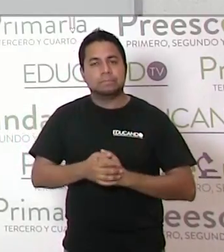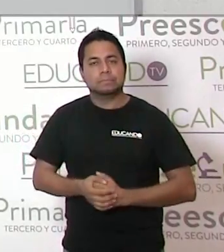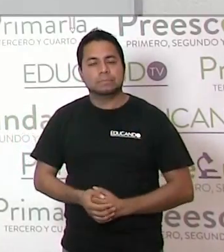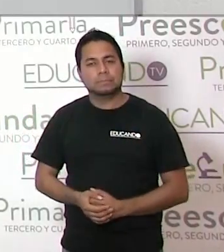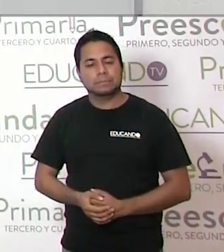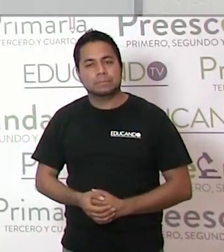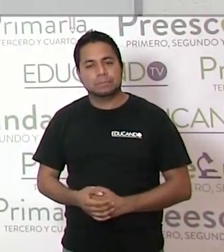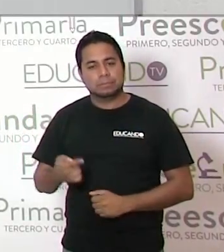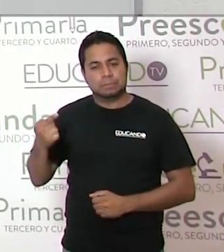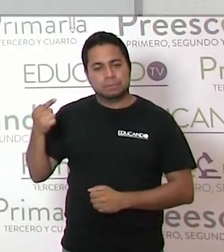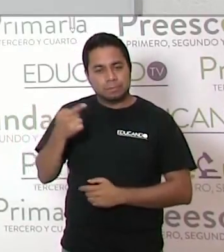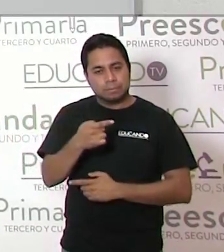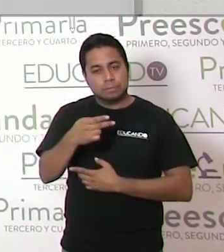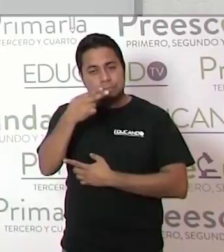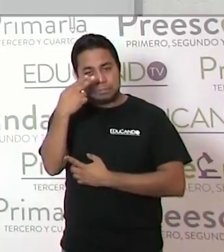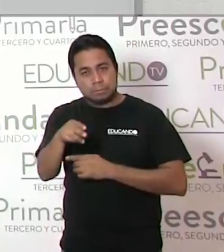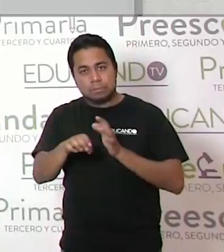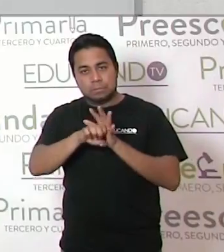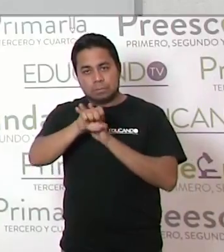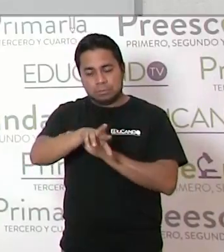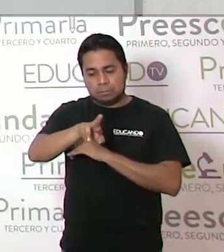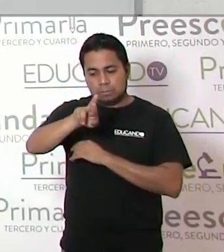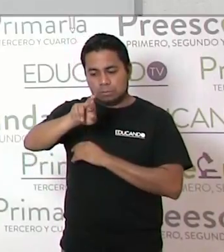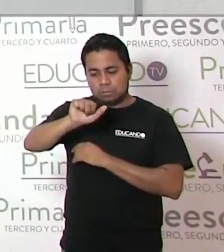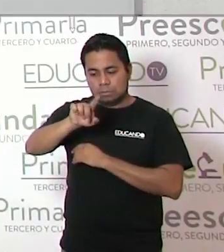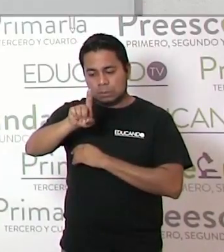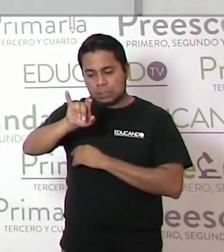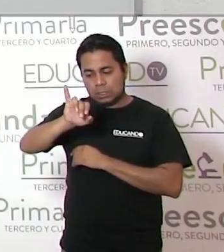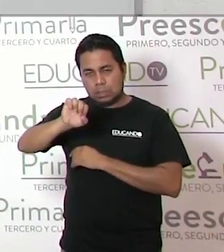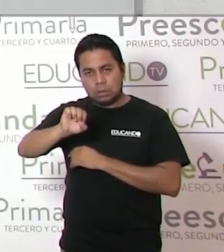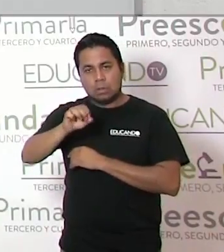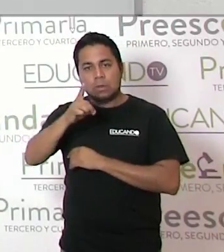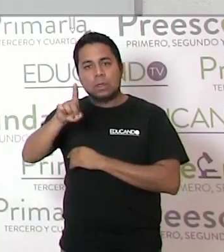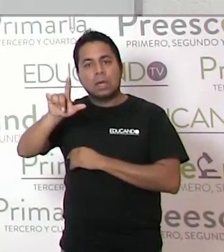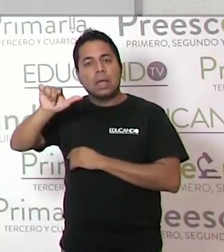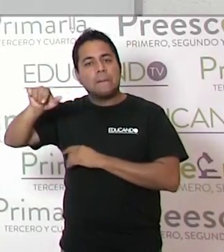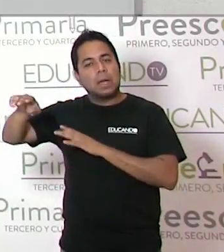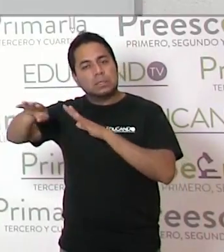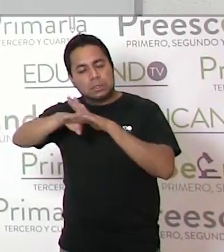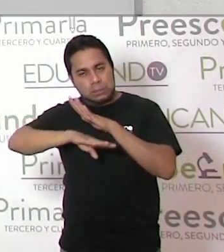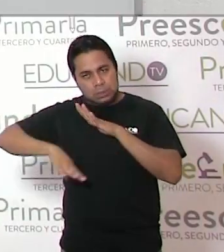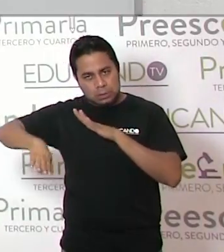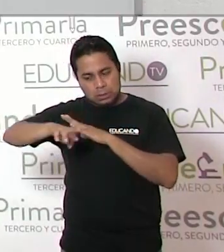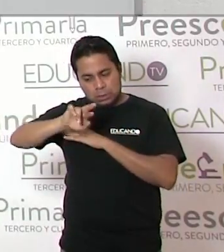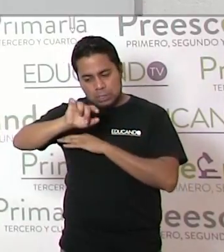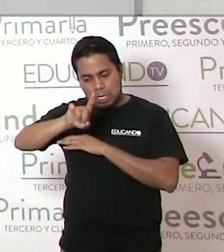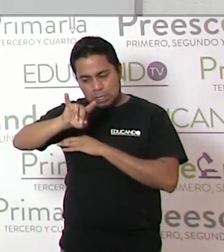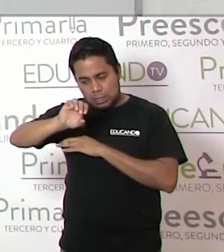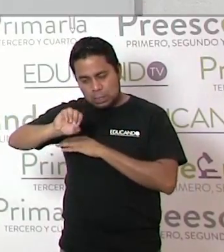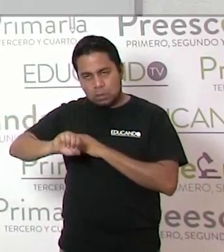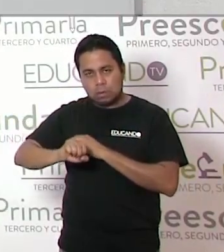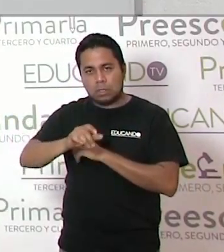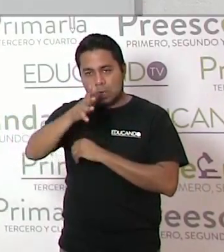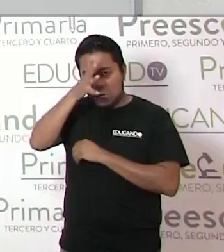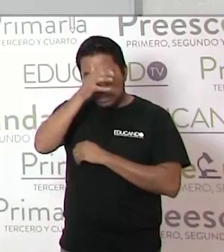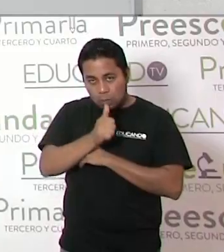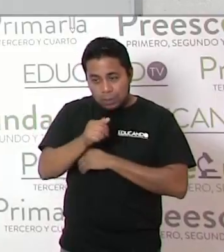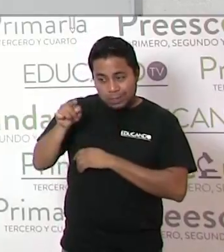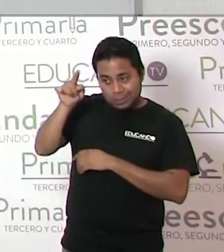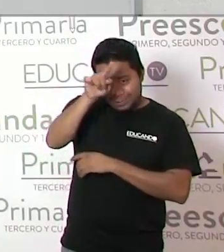Esto se llama radio de la base. Acuérdate que es la mitad de un